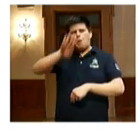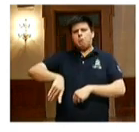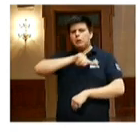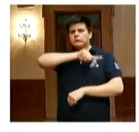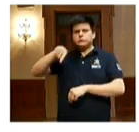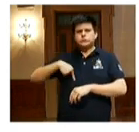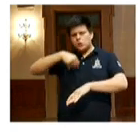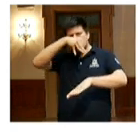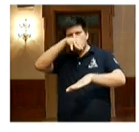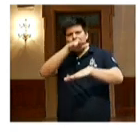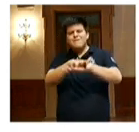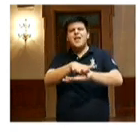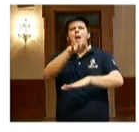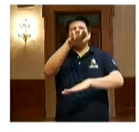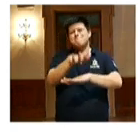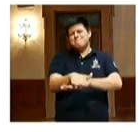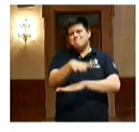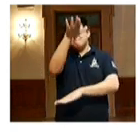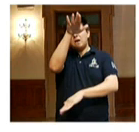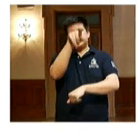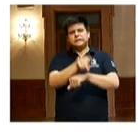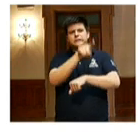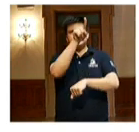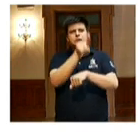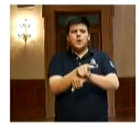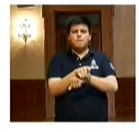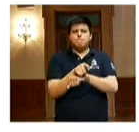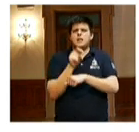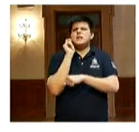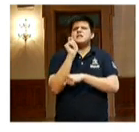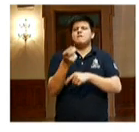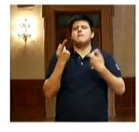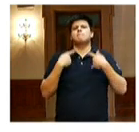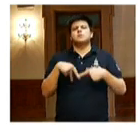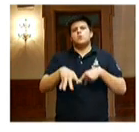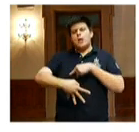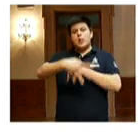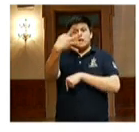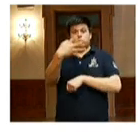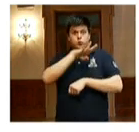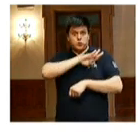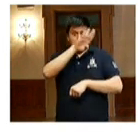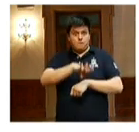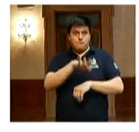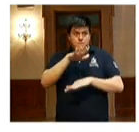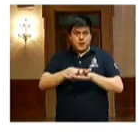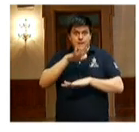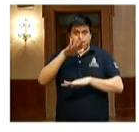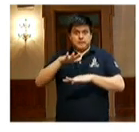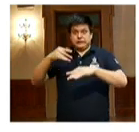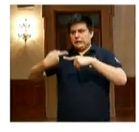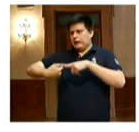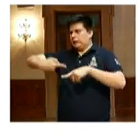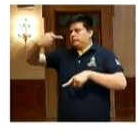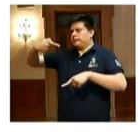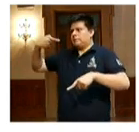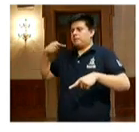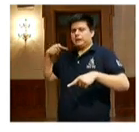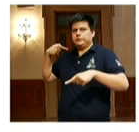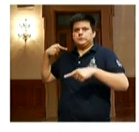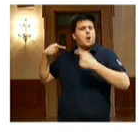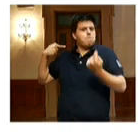a reportar por día que son 14 defunciones defunciones más a las previas ya